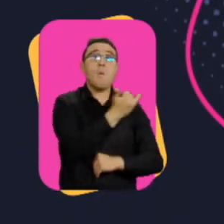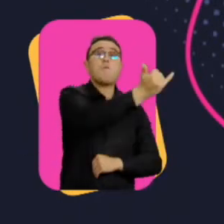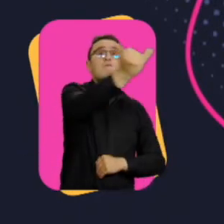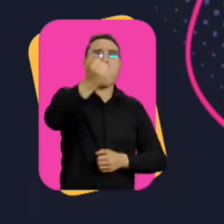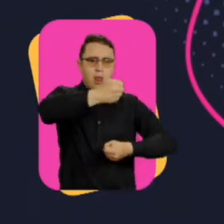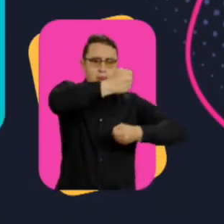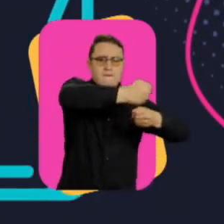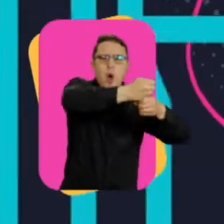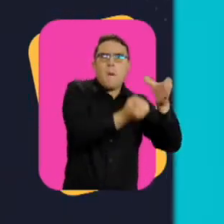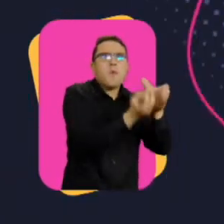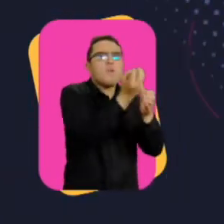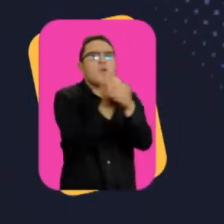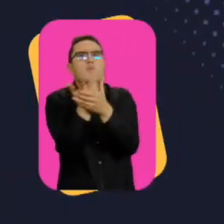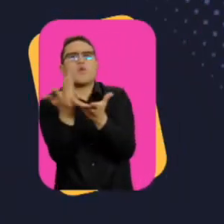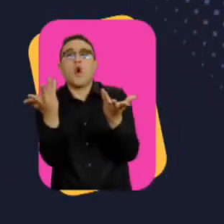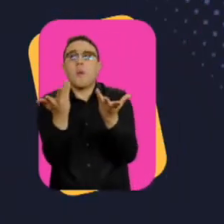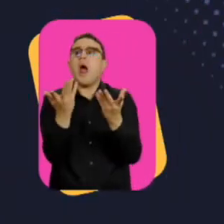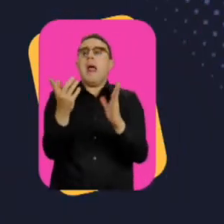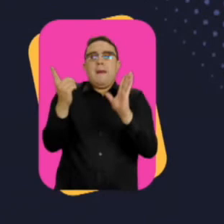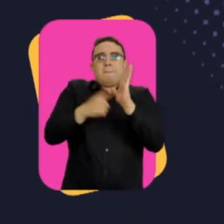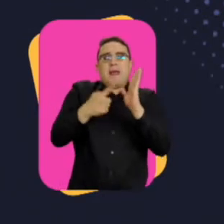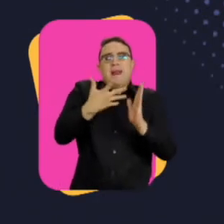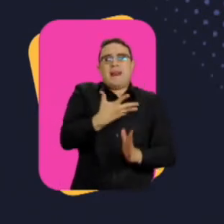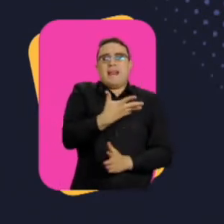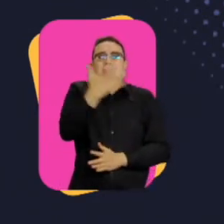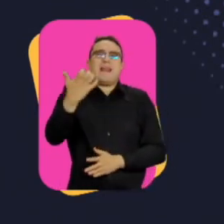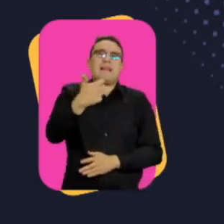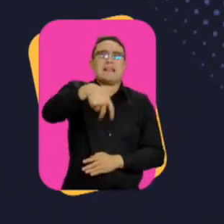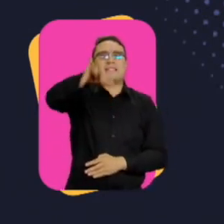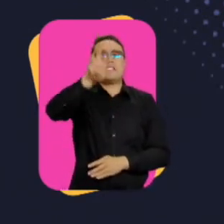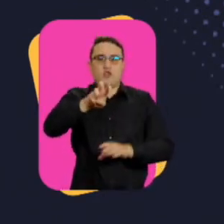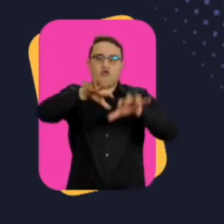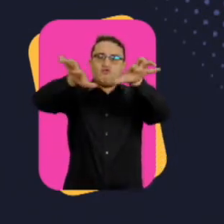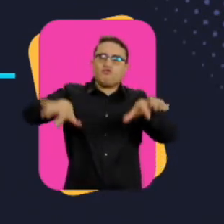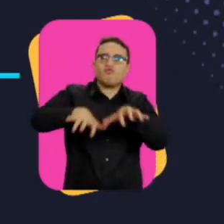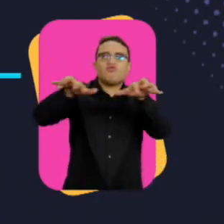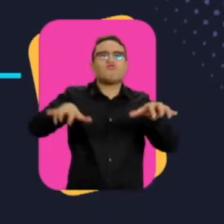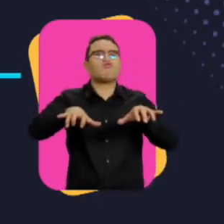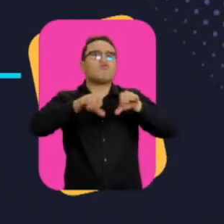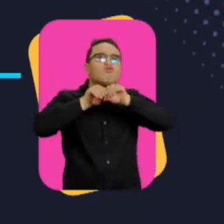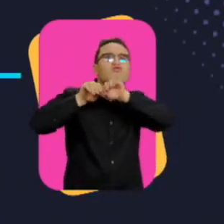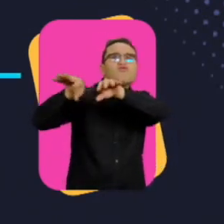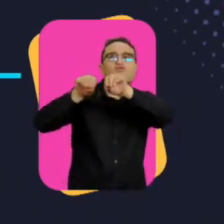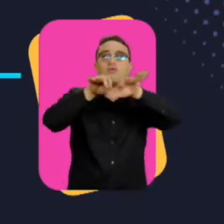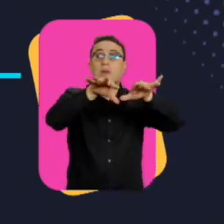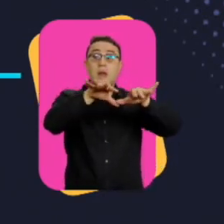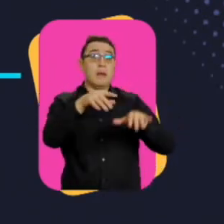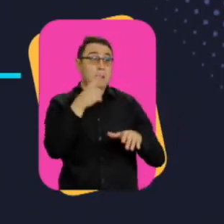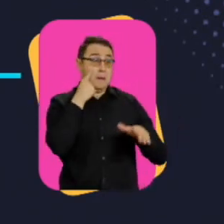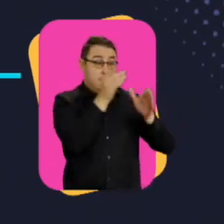casa, programando un total de 1.518 actividades y dando cumplimiento al